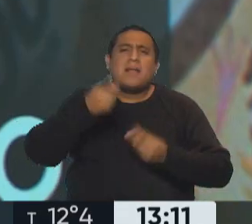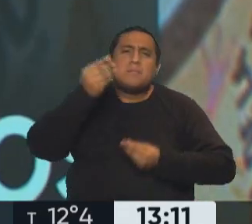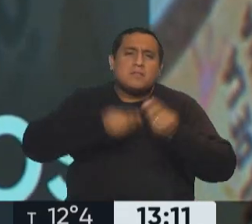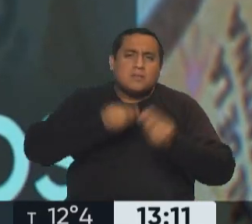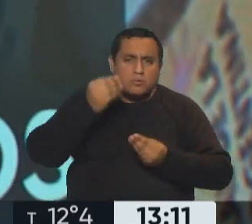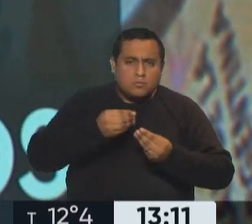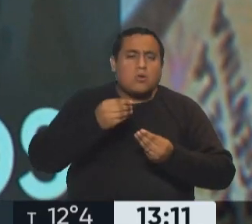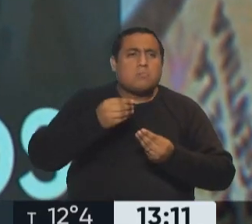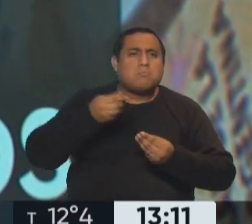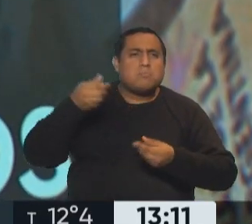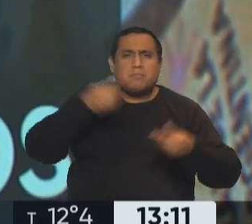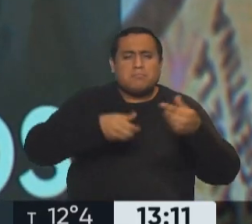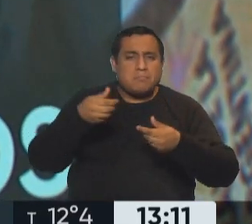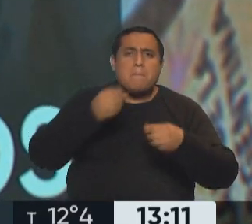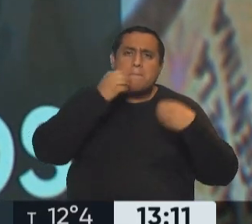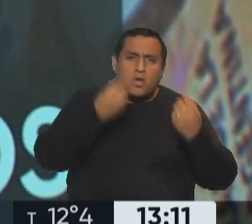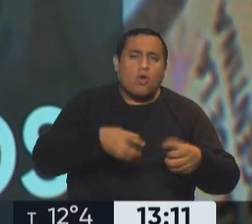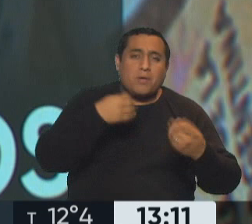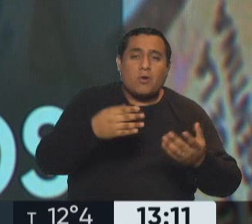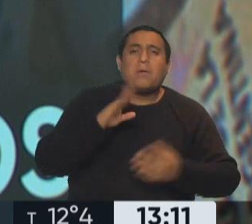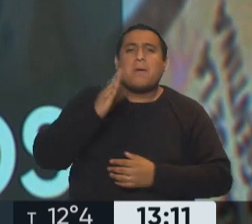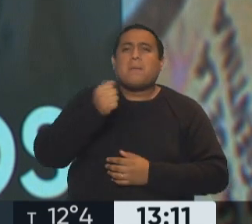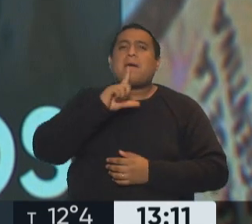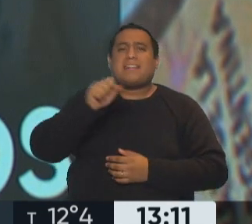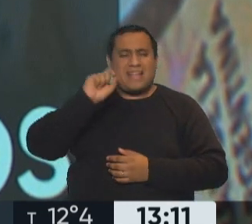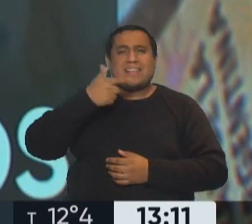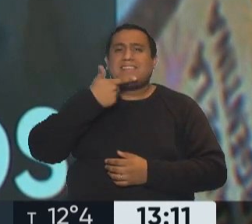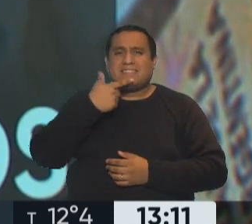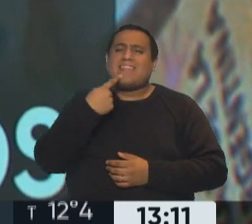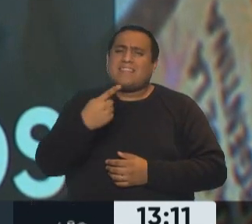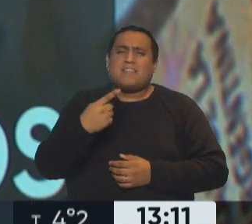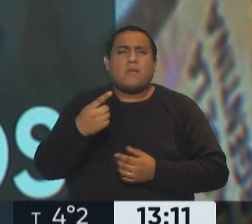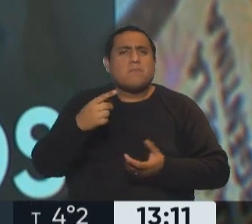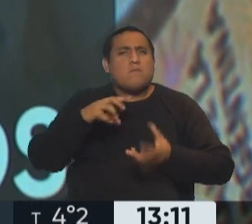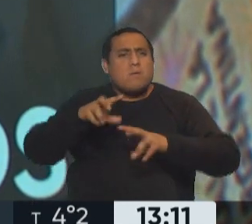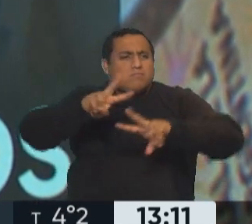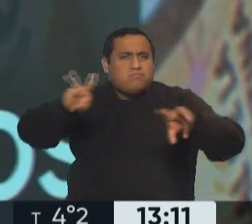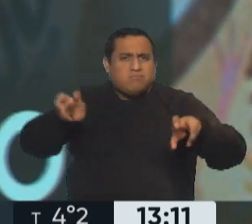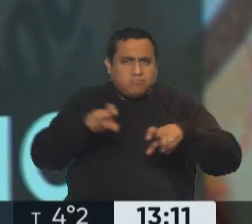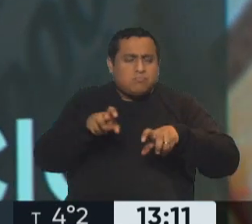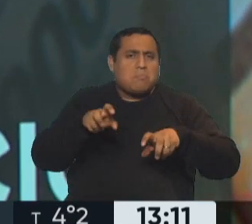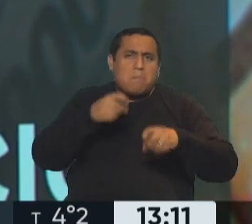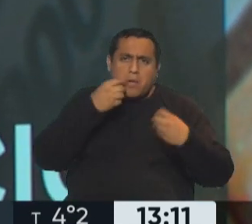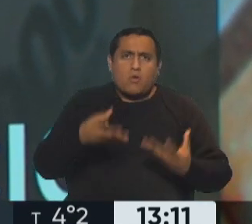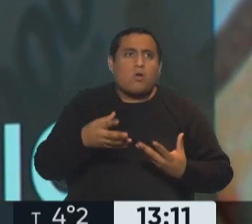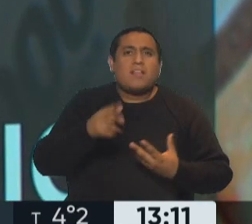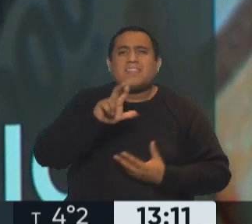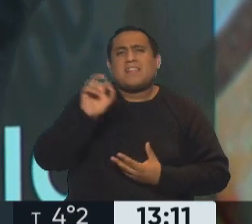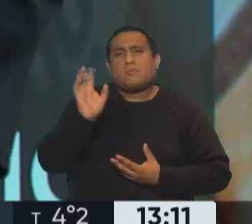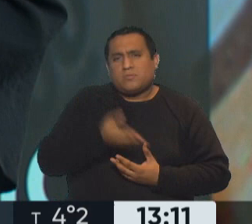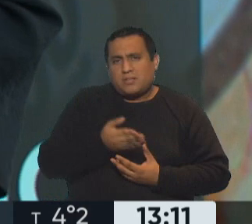lo que propuso Batakis, dijo, tal vez hay que mejorar la forma en que recaudamos, ¿no? Tenemos un 30% de economía sin declarar, hay